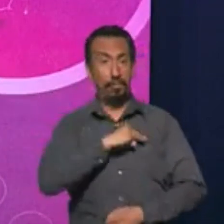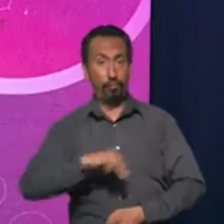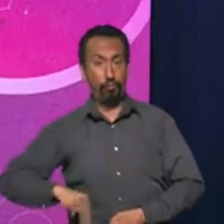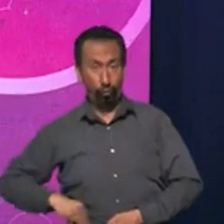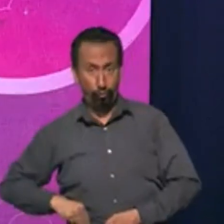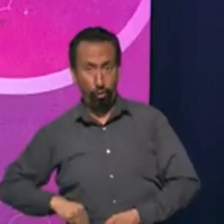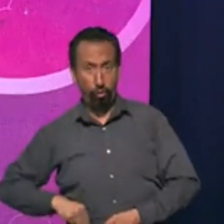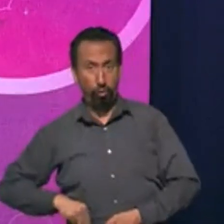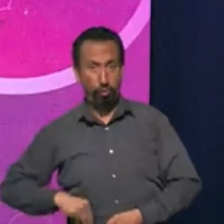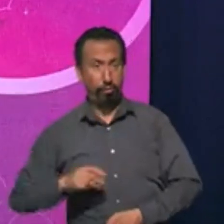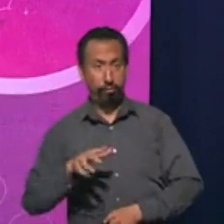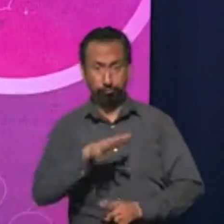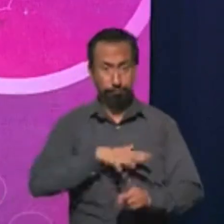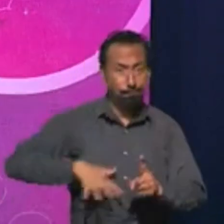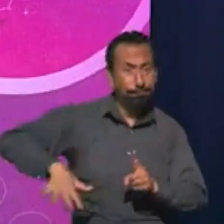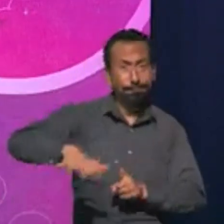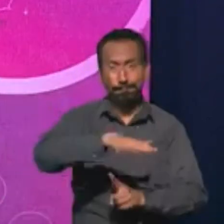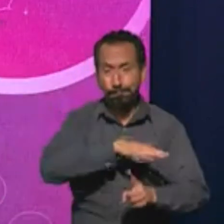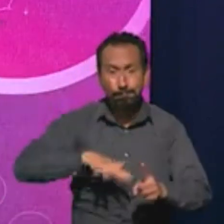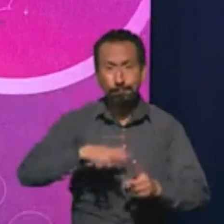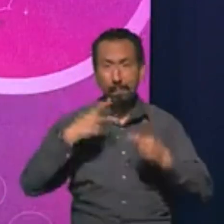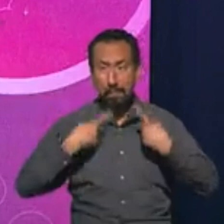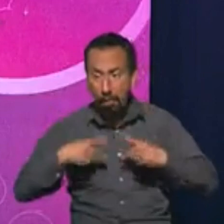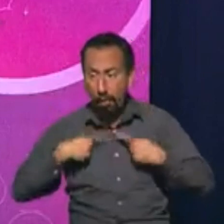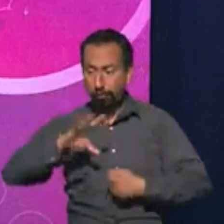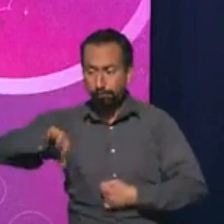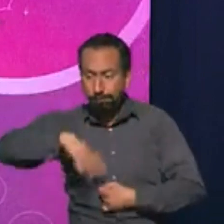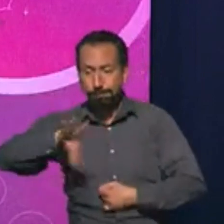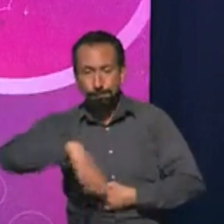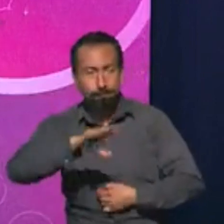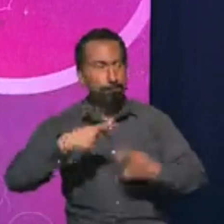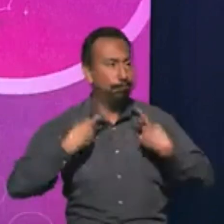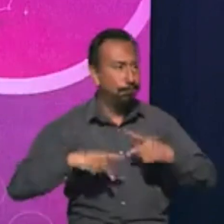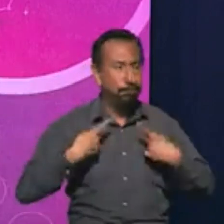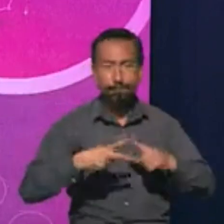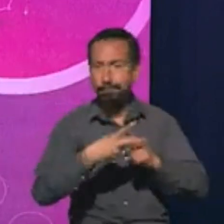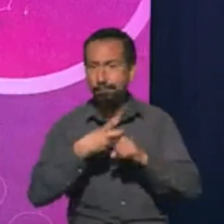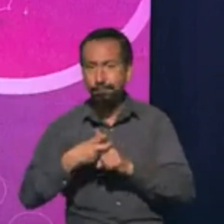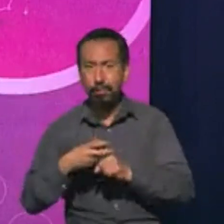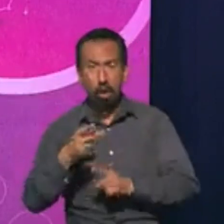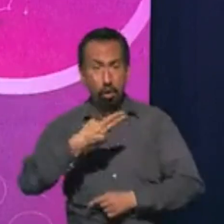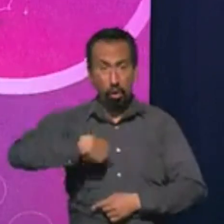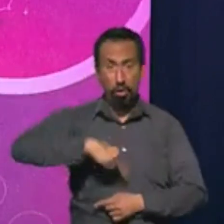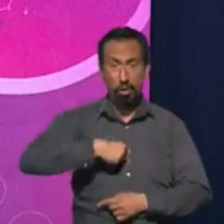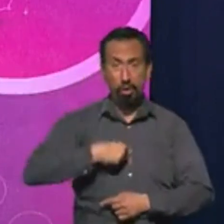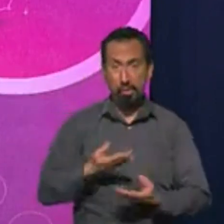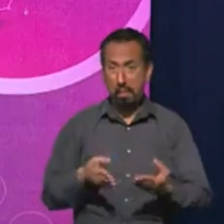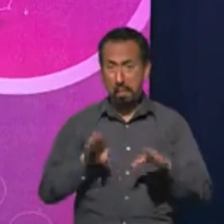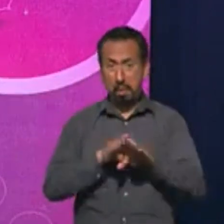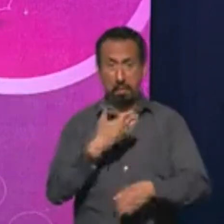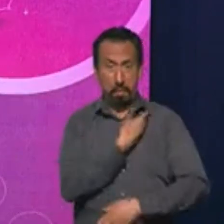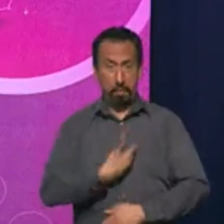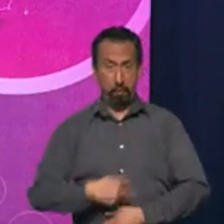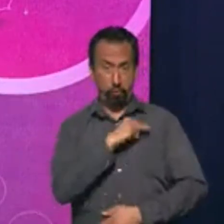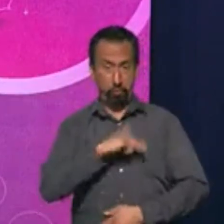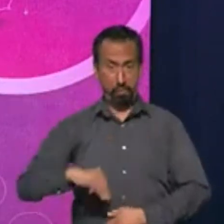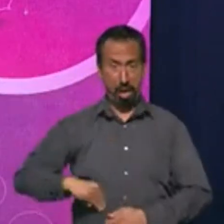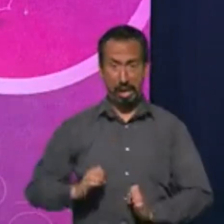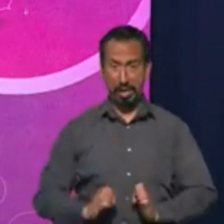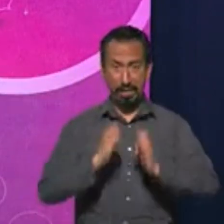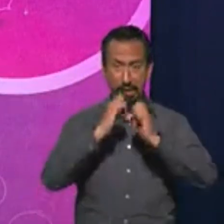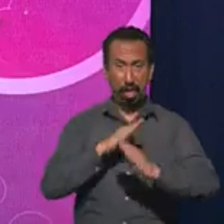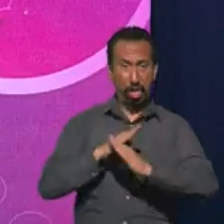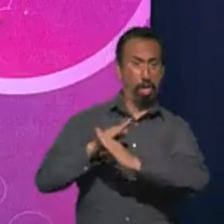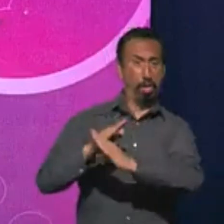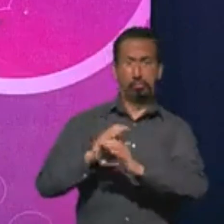comunicación directamente con las personas buscadoras nosotros No cerramos las puertas de la presidencia como cerraron